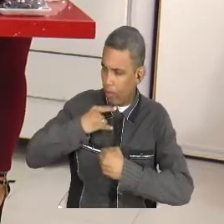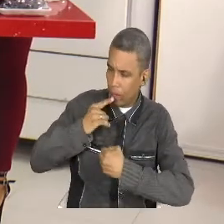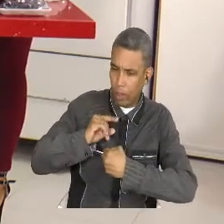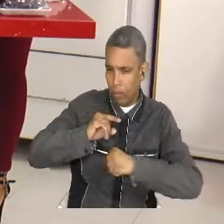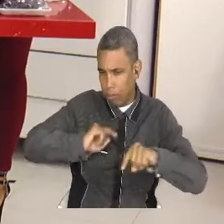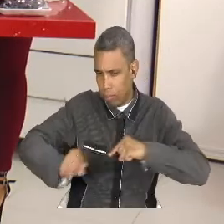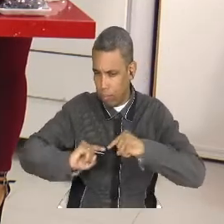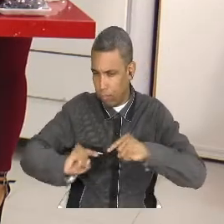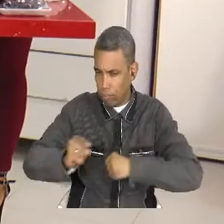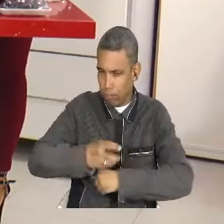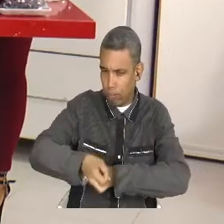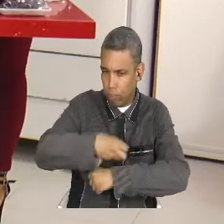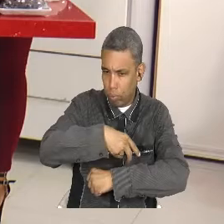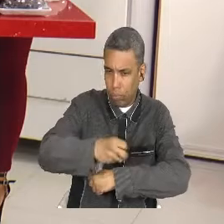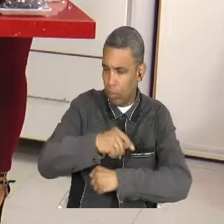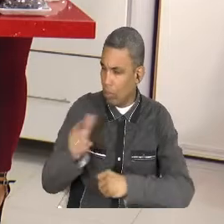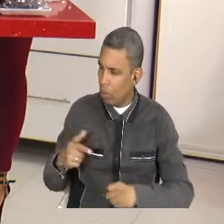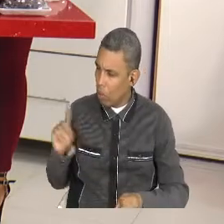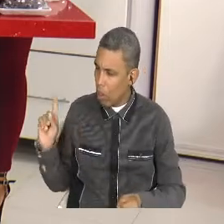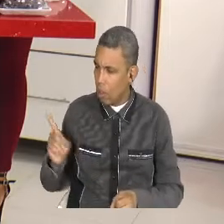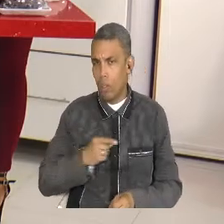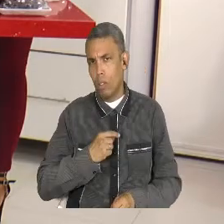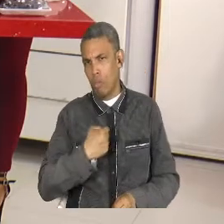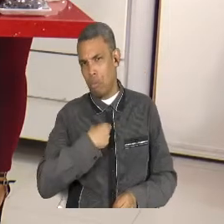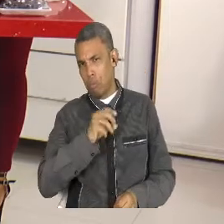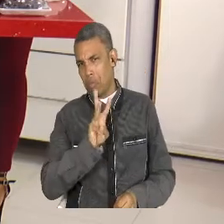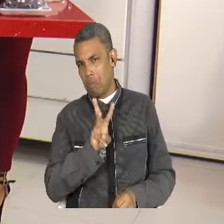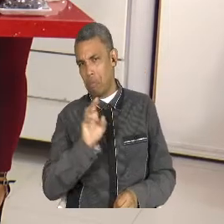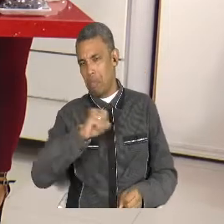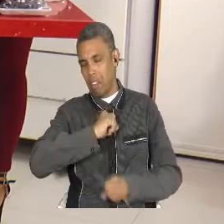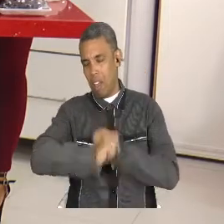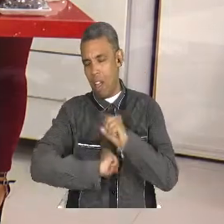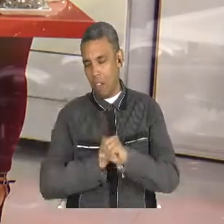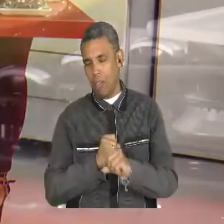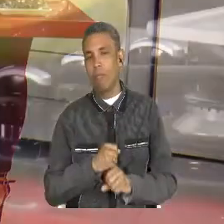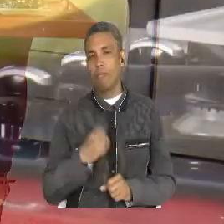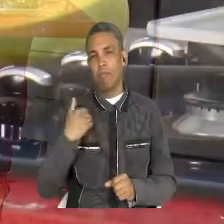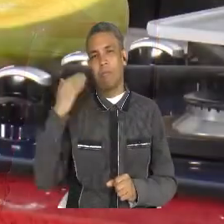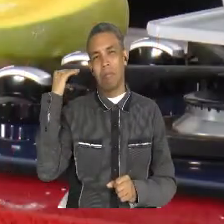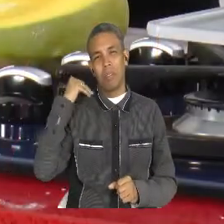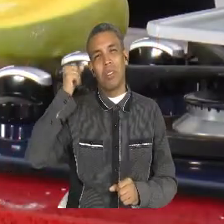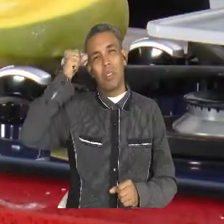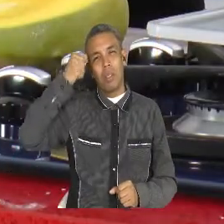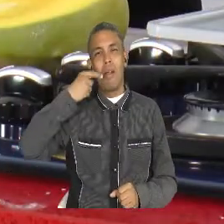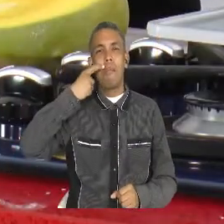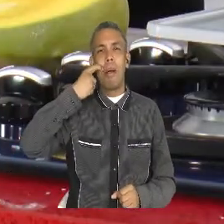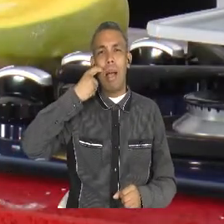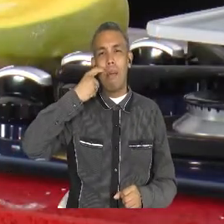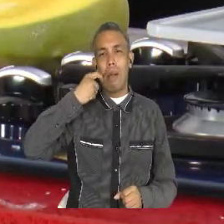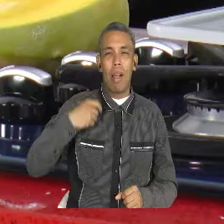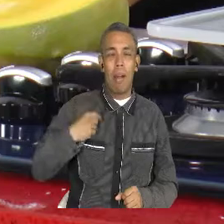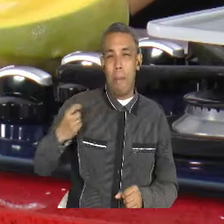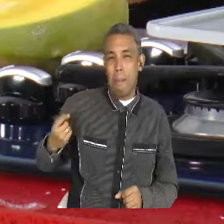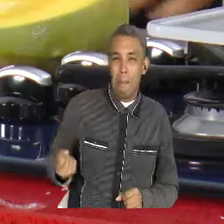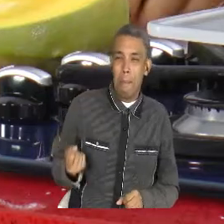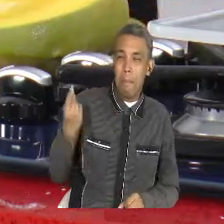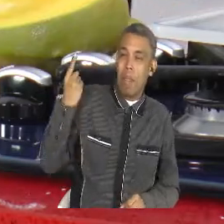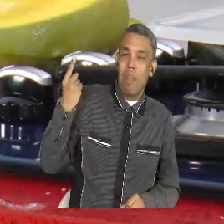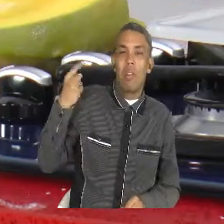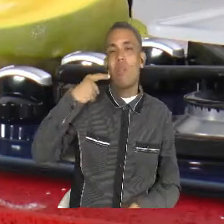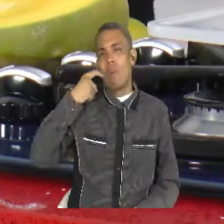una tradición, ¿no? Desde que mi padre inició como uno de los primeros inquilinos, sí. Primeros fundadores de la Plaza de